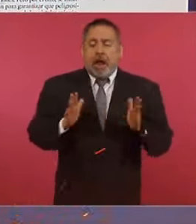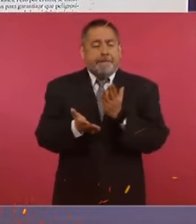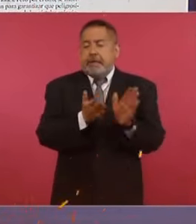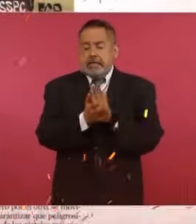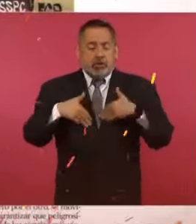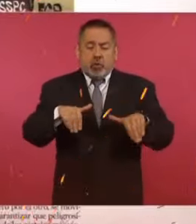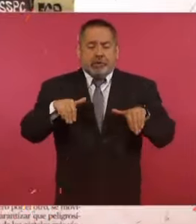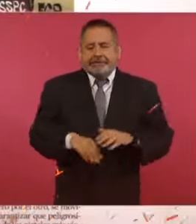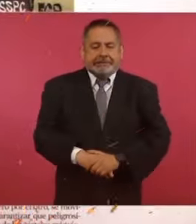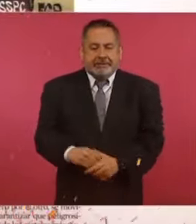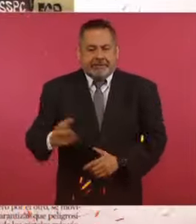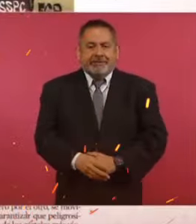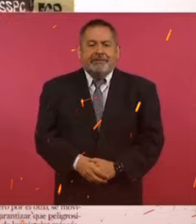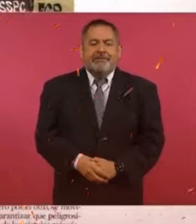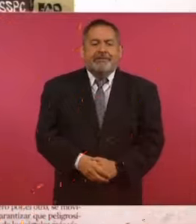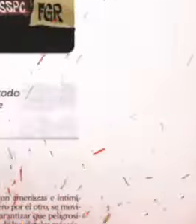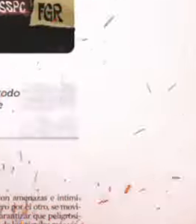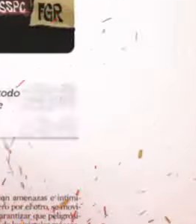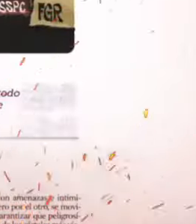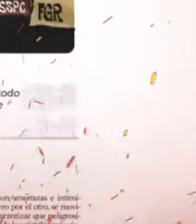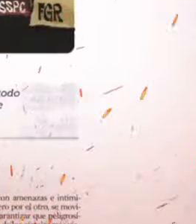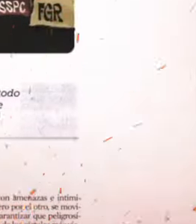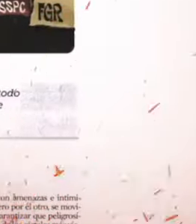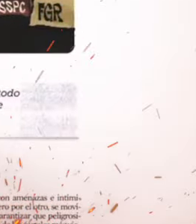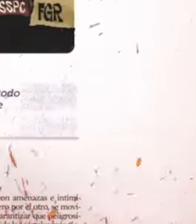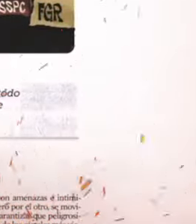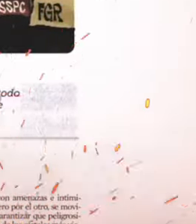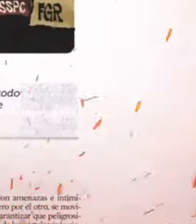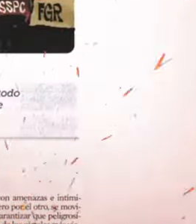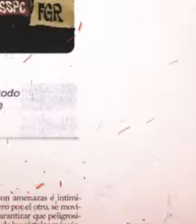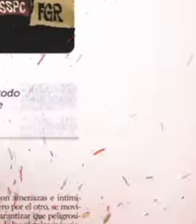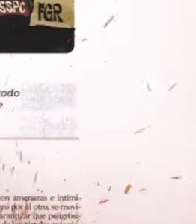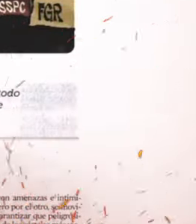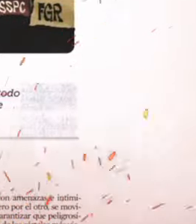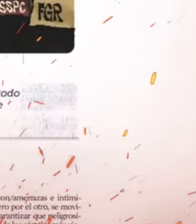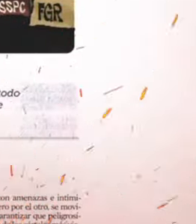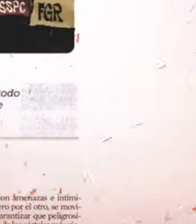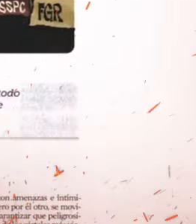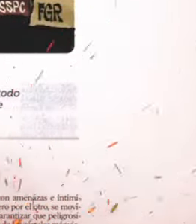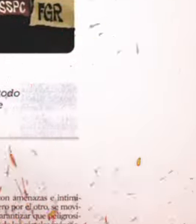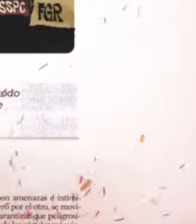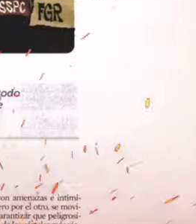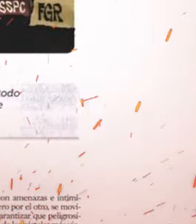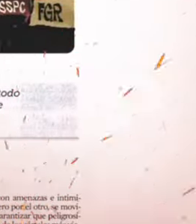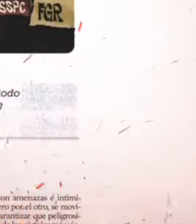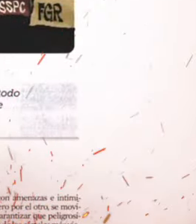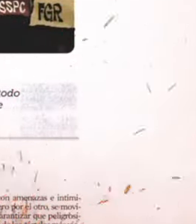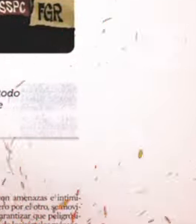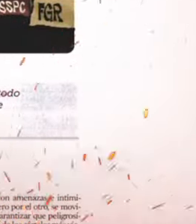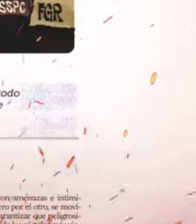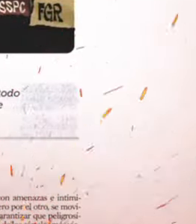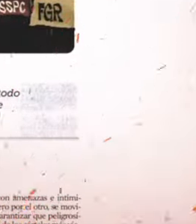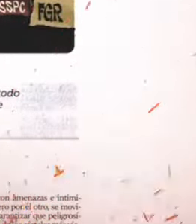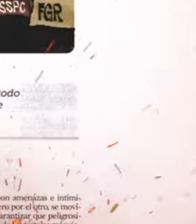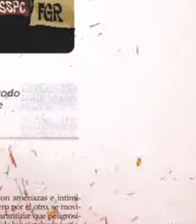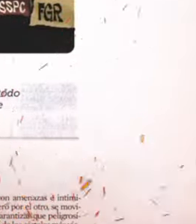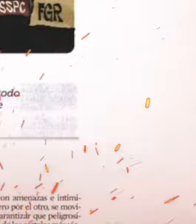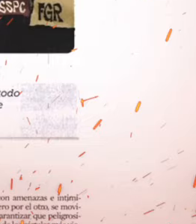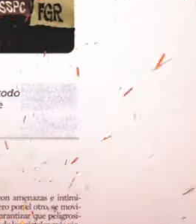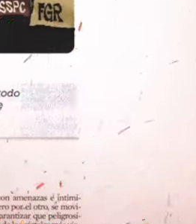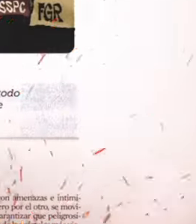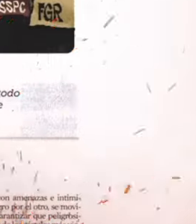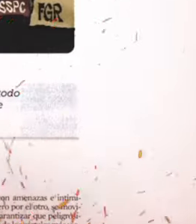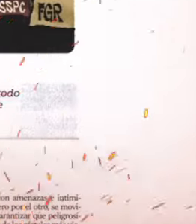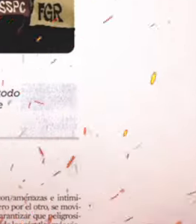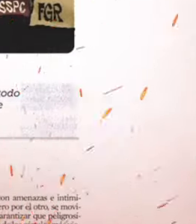independientes. Nunca le tuve confianza. Y sabía que era falso y que poco a poco iba